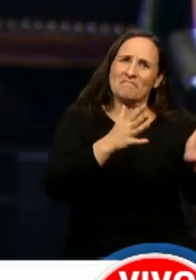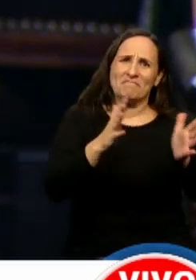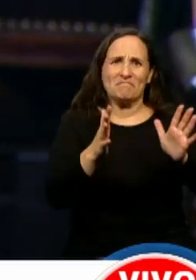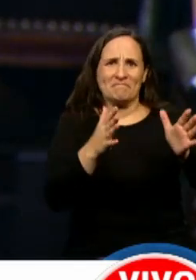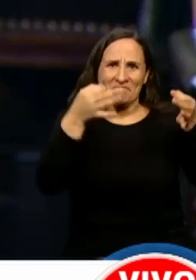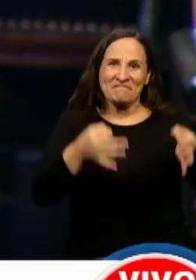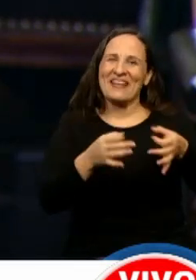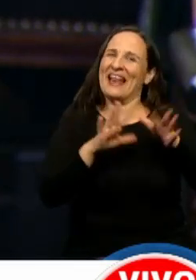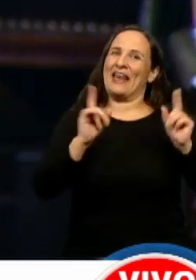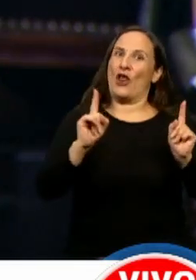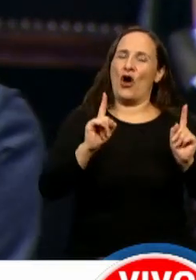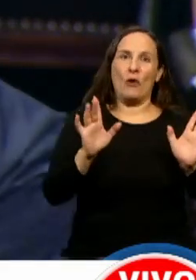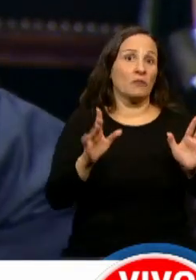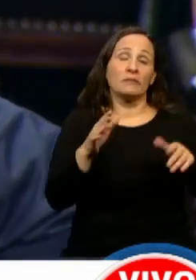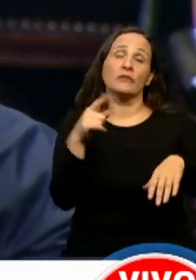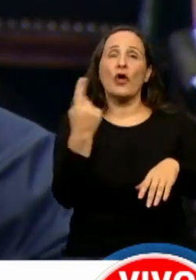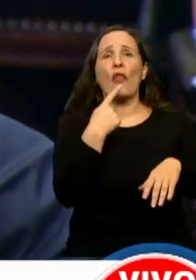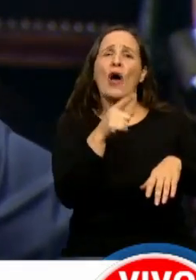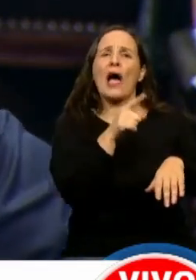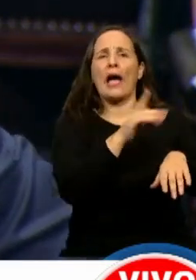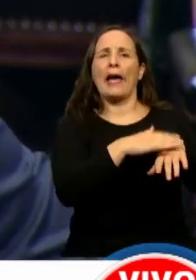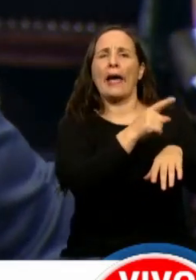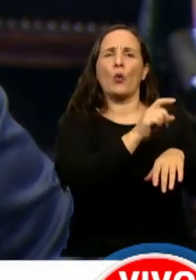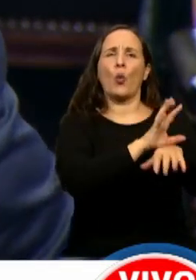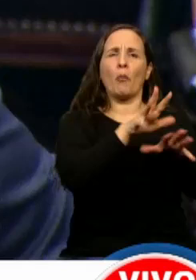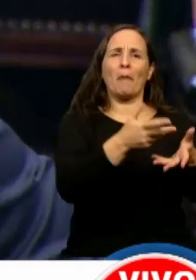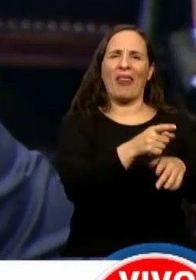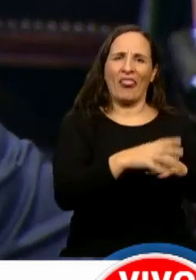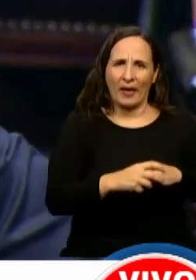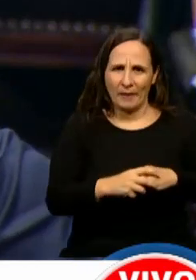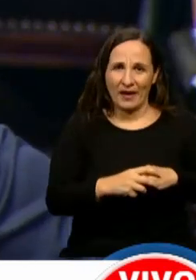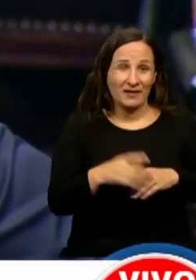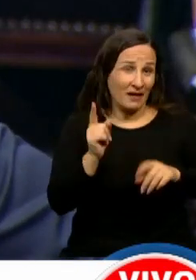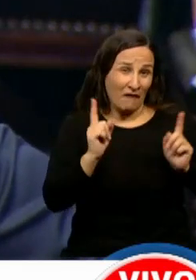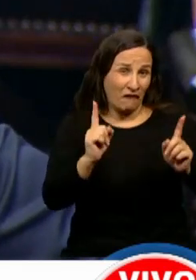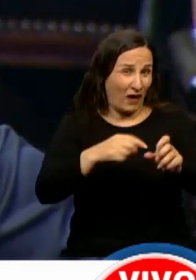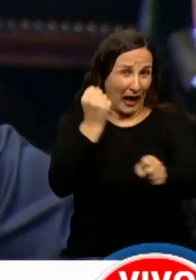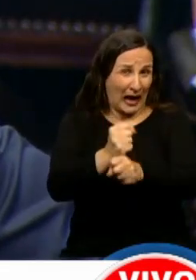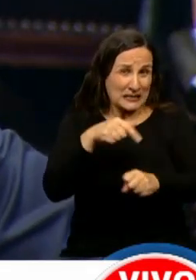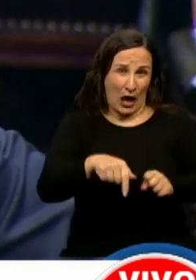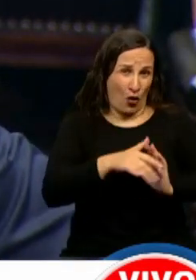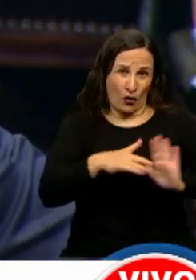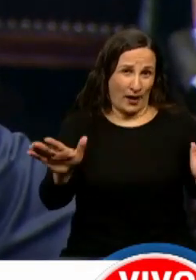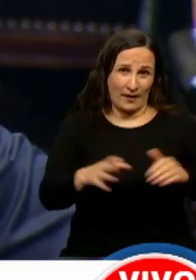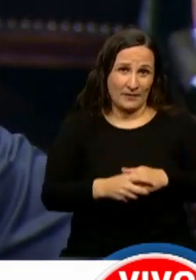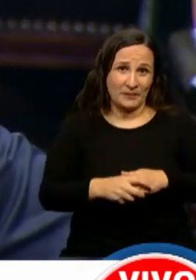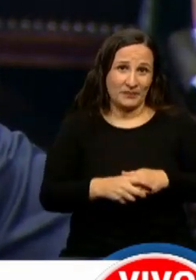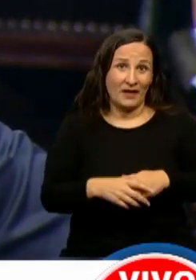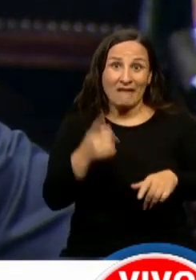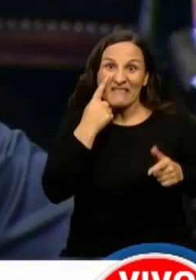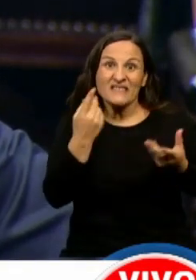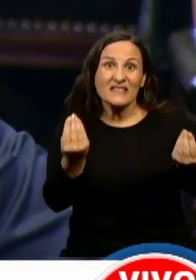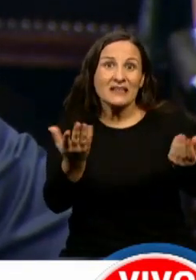los argentinos con la excusa de la pandemia. Y esta situación se mantiene en la actualidad. Y fíjese lo que ocurre con la